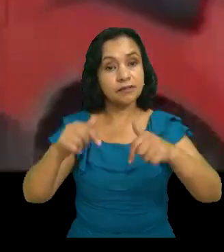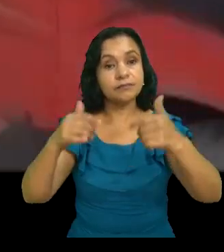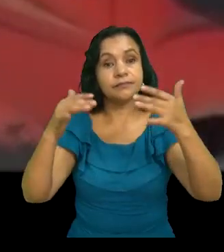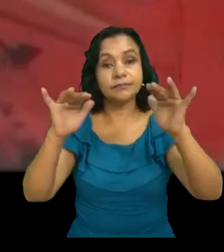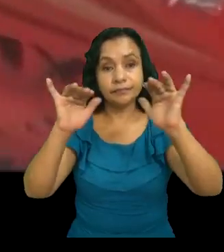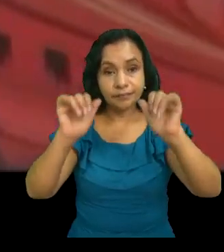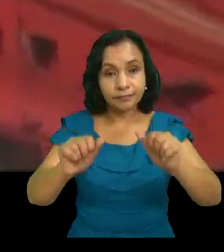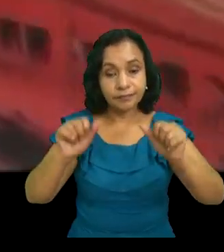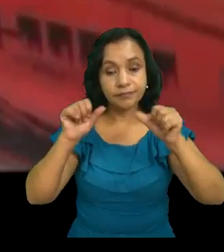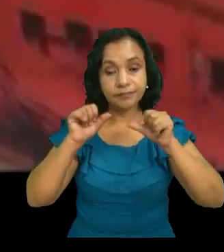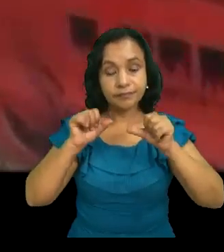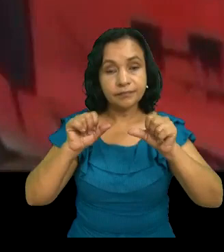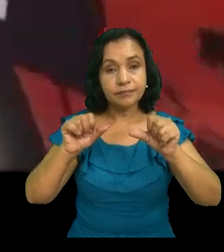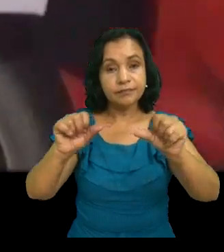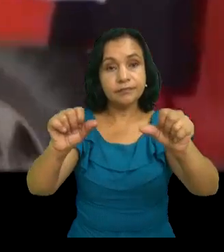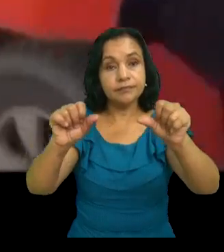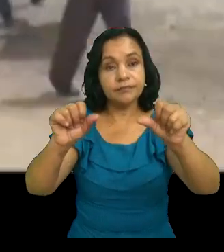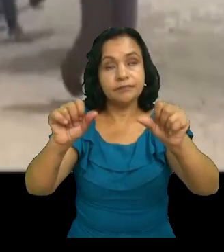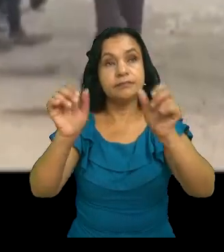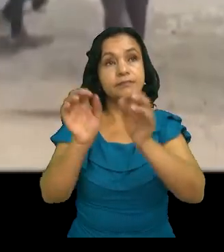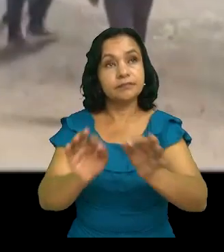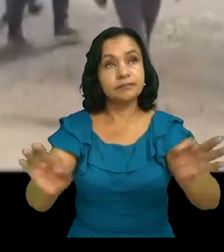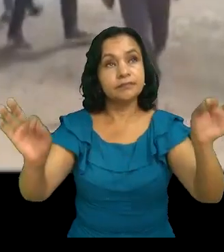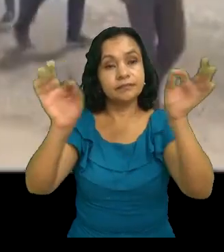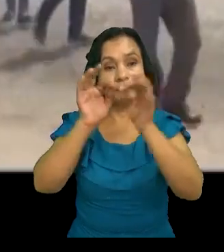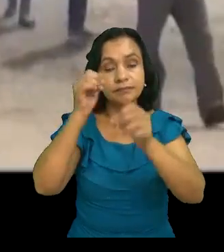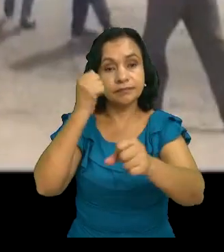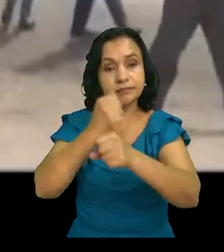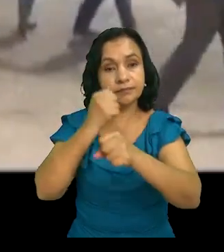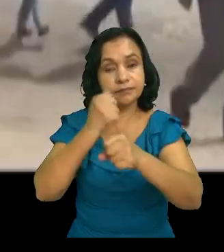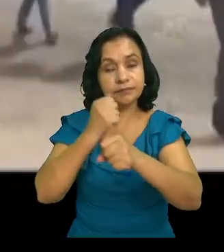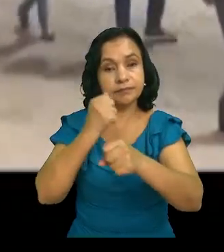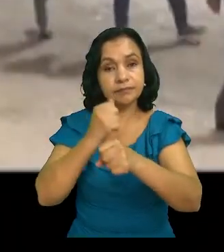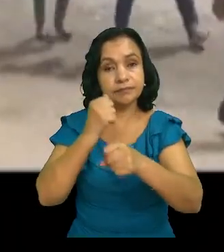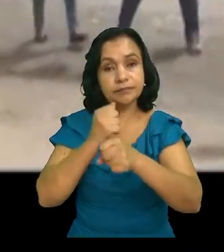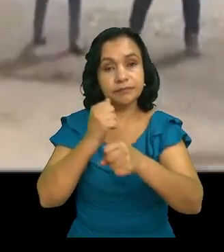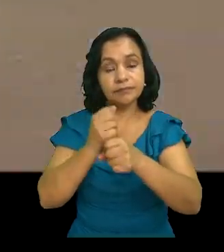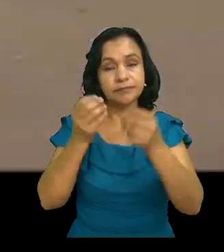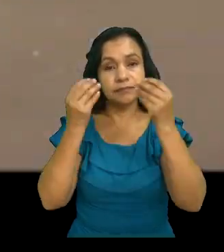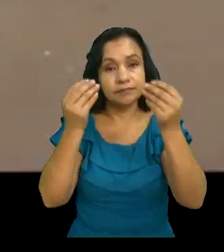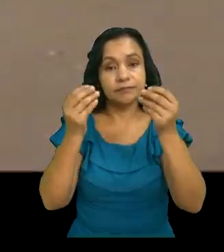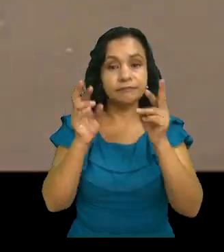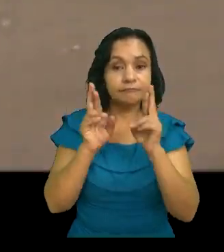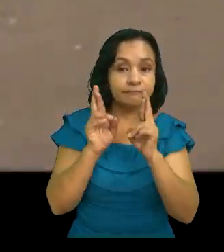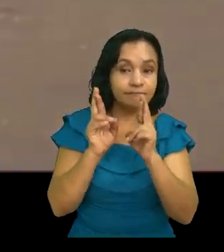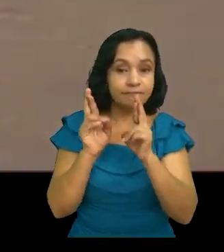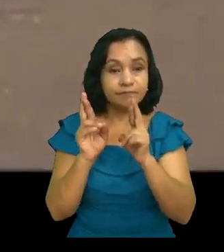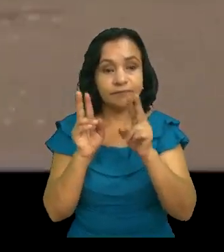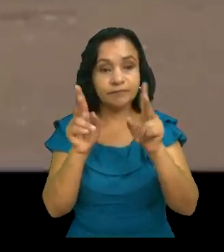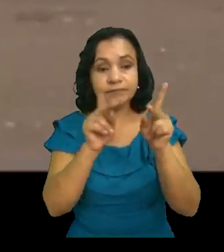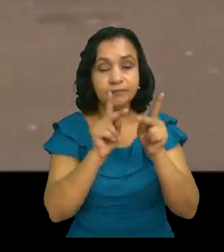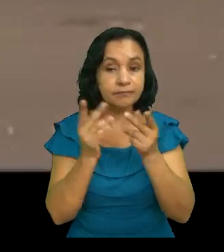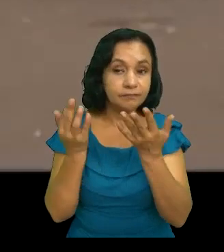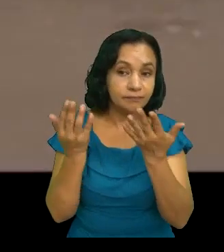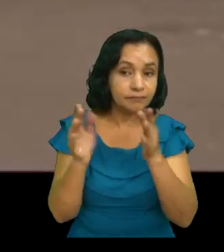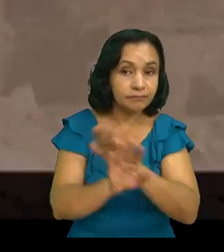avanzando de manera sustancial. Hay muchas expectativas entre la población.